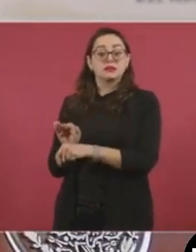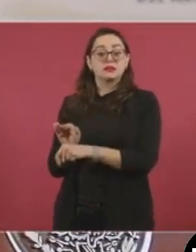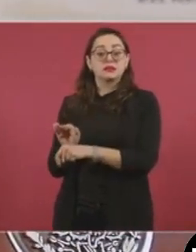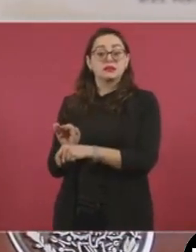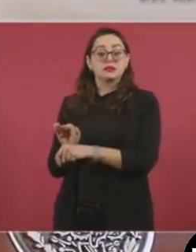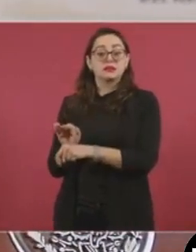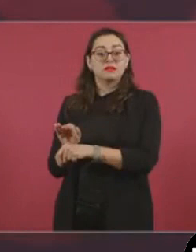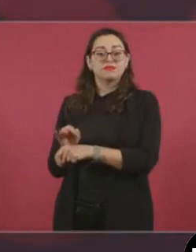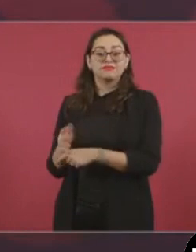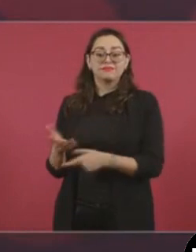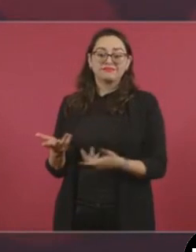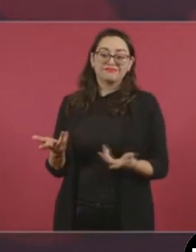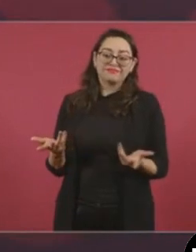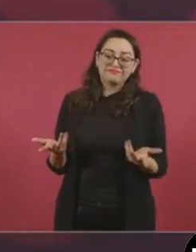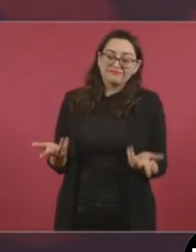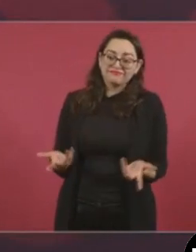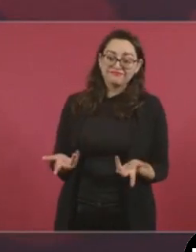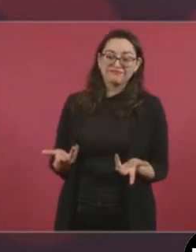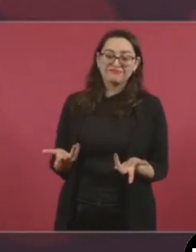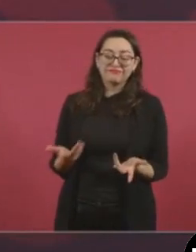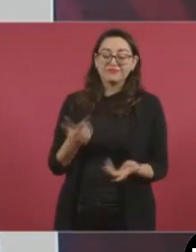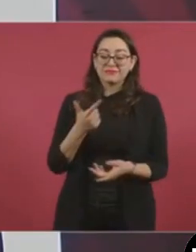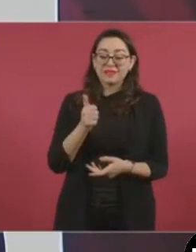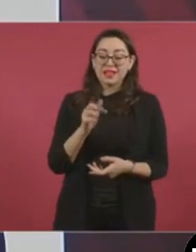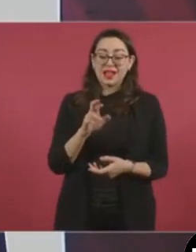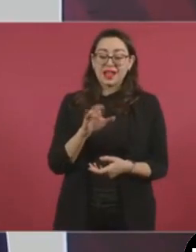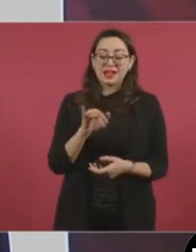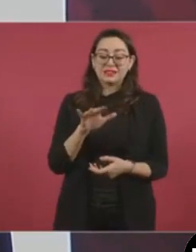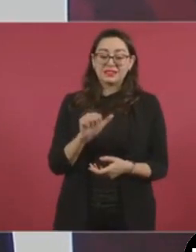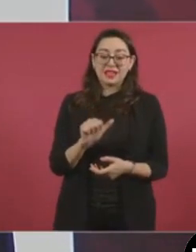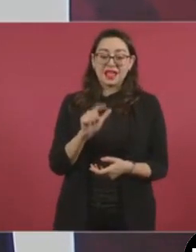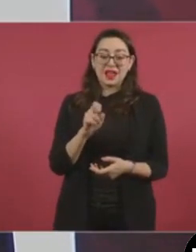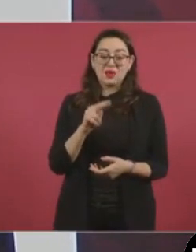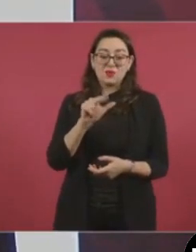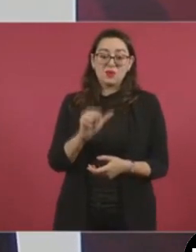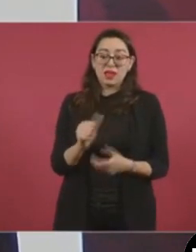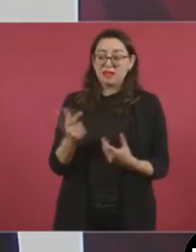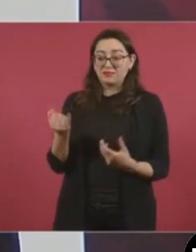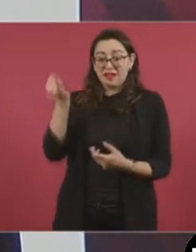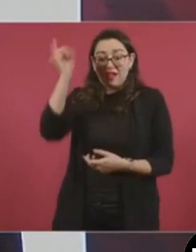nada más y nada menos que García Luna,